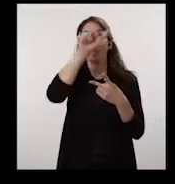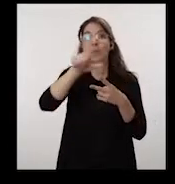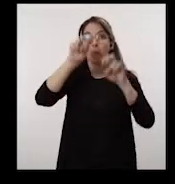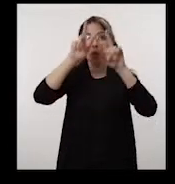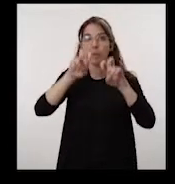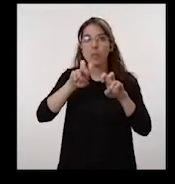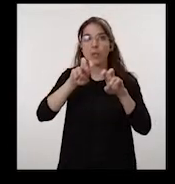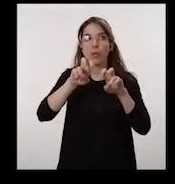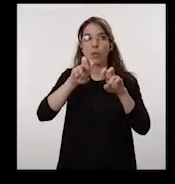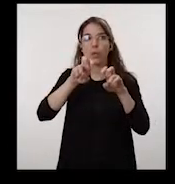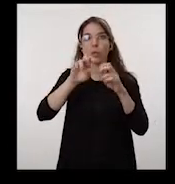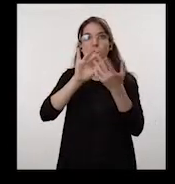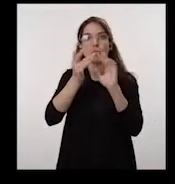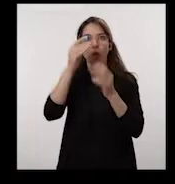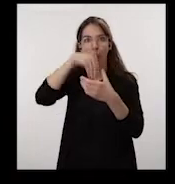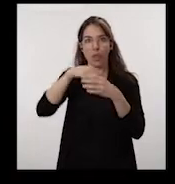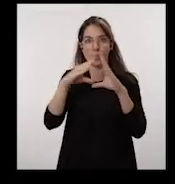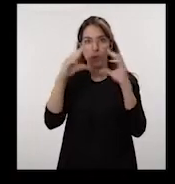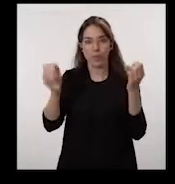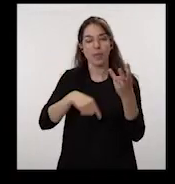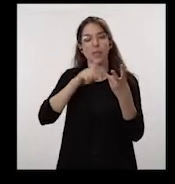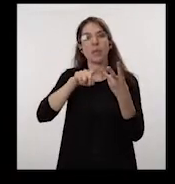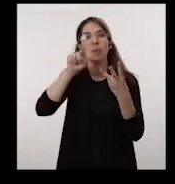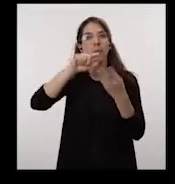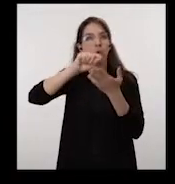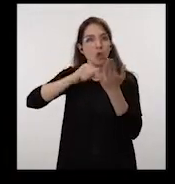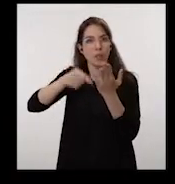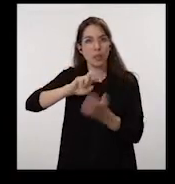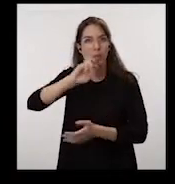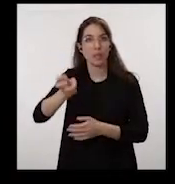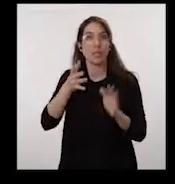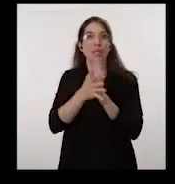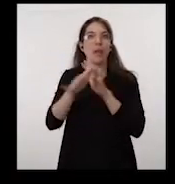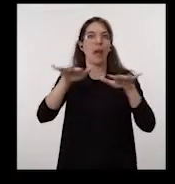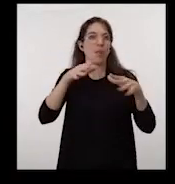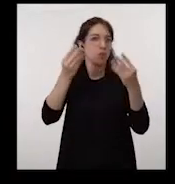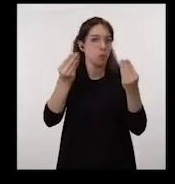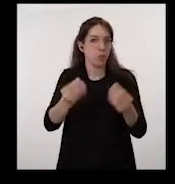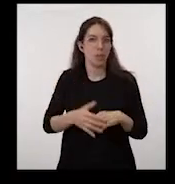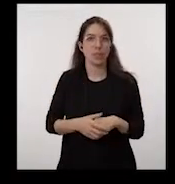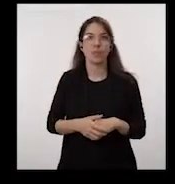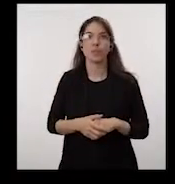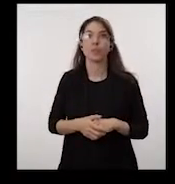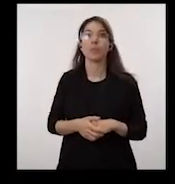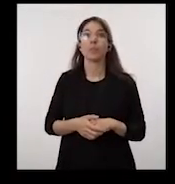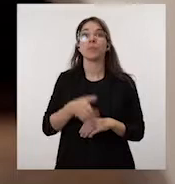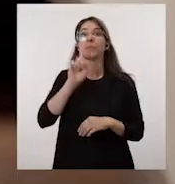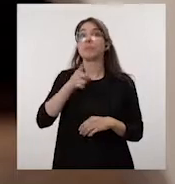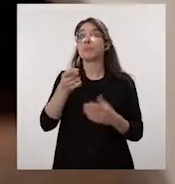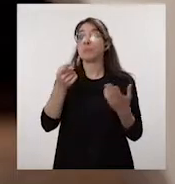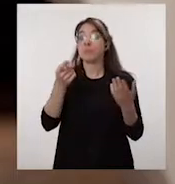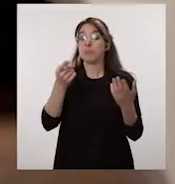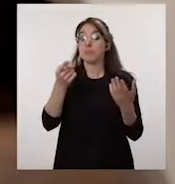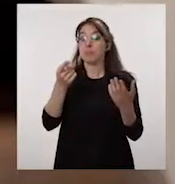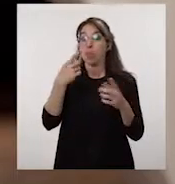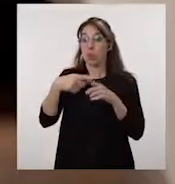de los investigadores dentro dentro de la universidad la contratación en fin muchas muchas acciones comunicar qué estáis haciendo